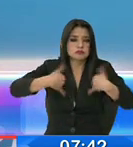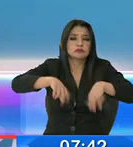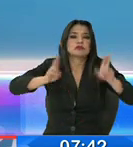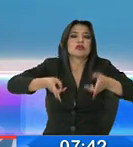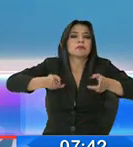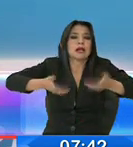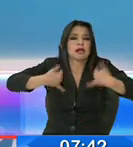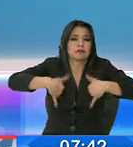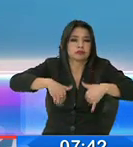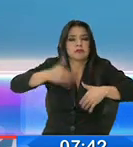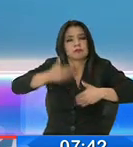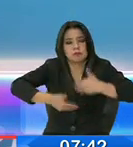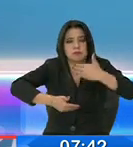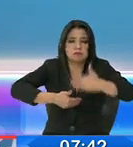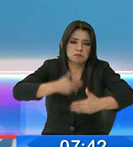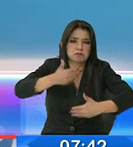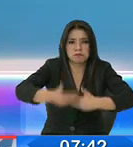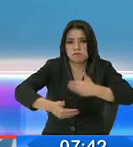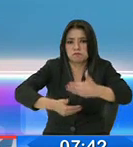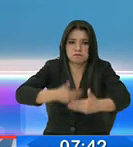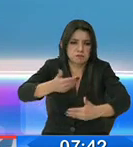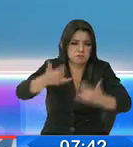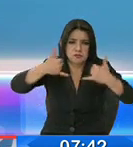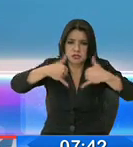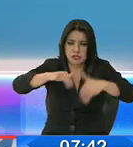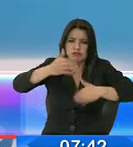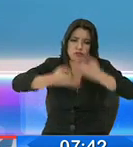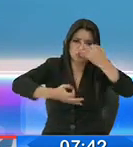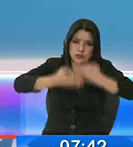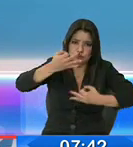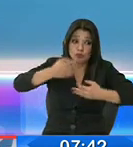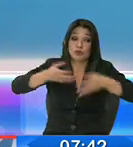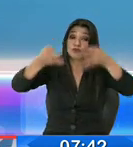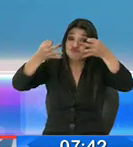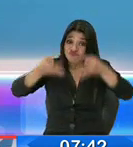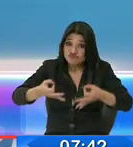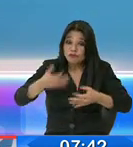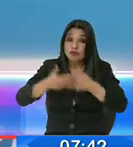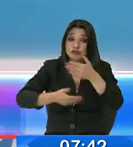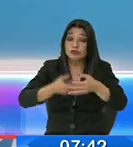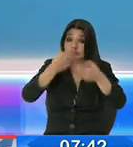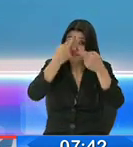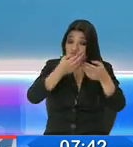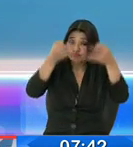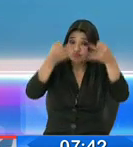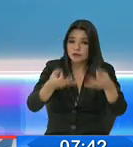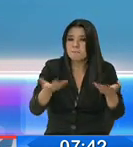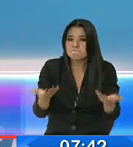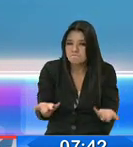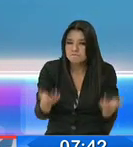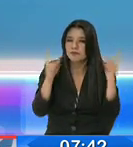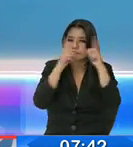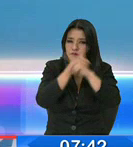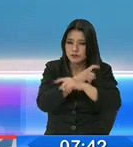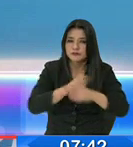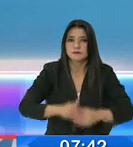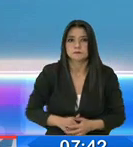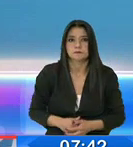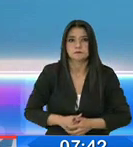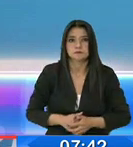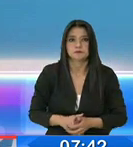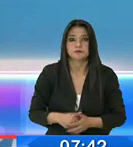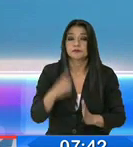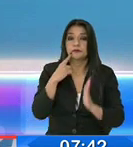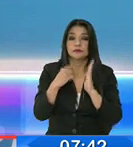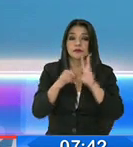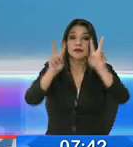fluidamente posible y el cuidar que se cumpla con el debido proceso eso es lo que ocurrió por ejemplo en